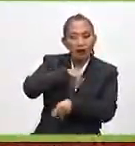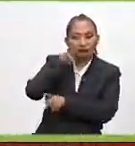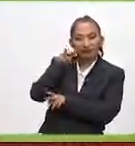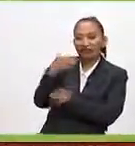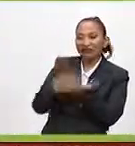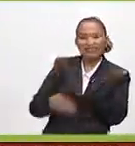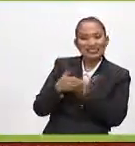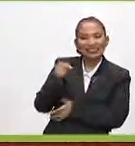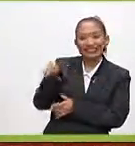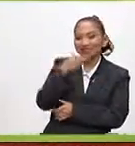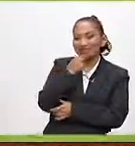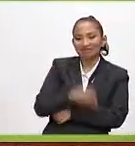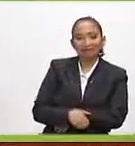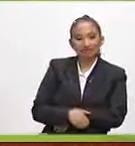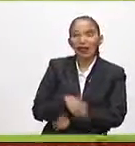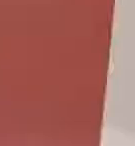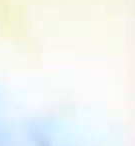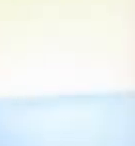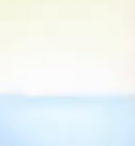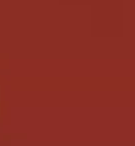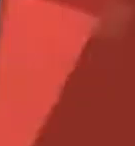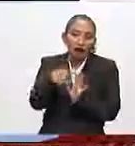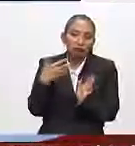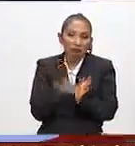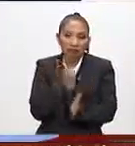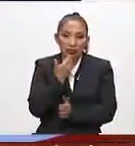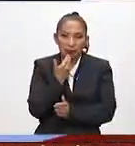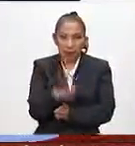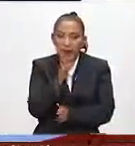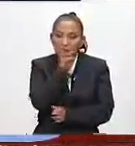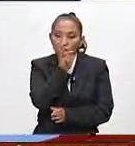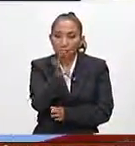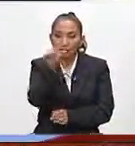al catalán, al español, pero por lo menos ahí están haciendo y los resultados inmediatos.